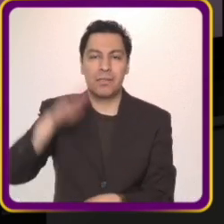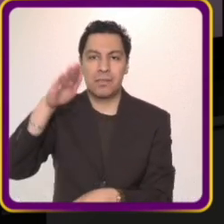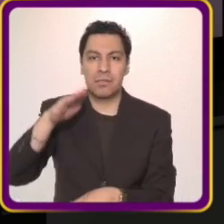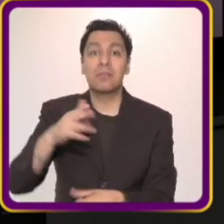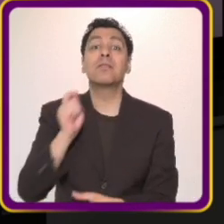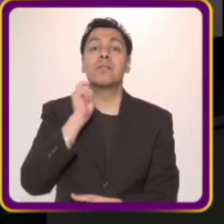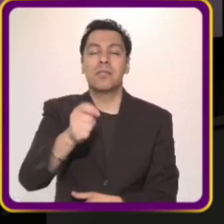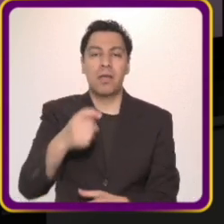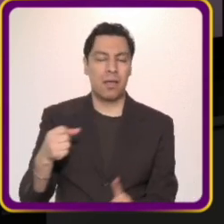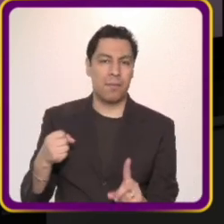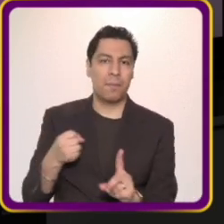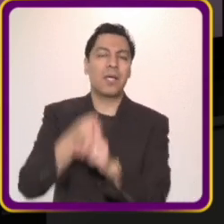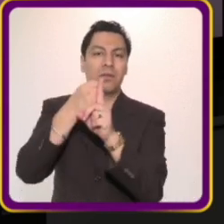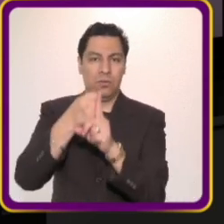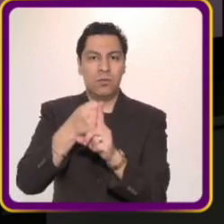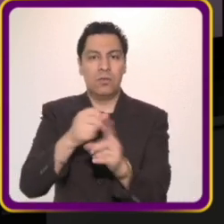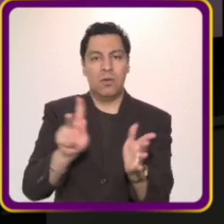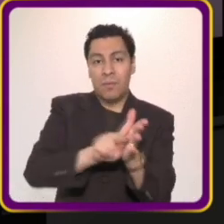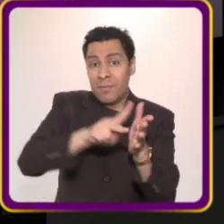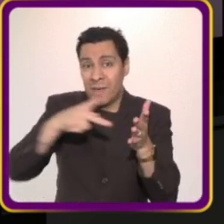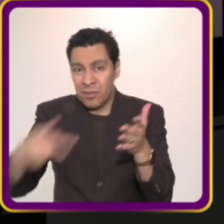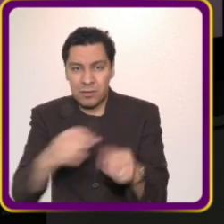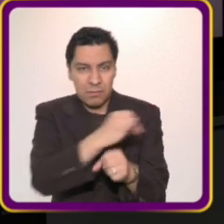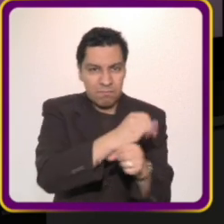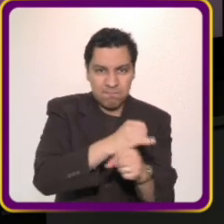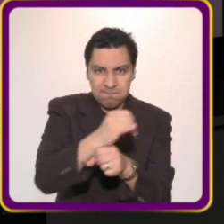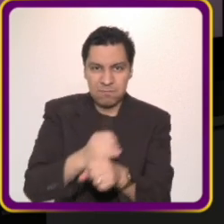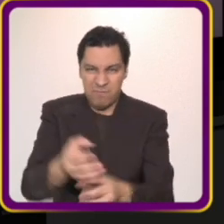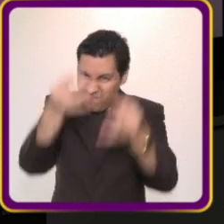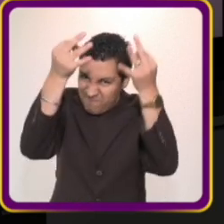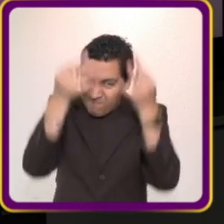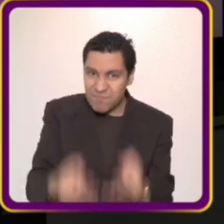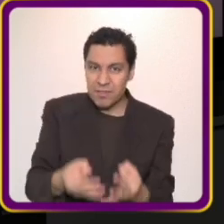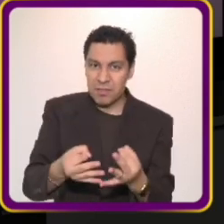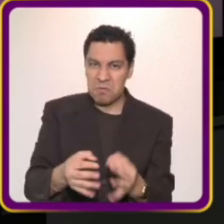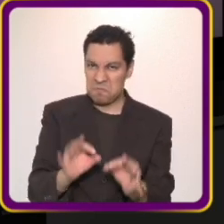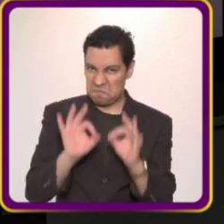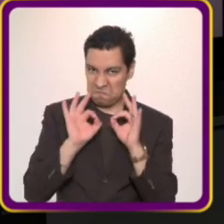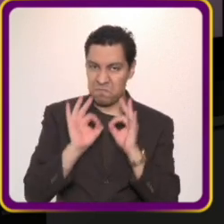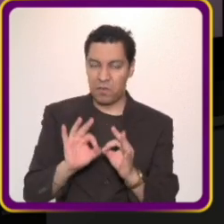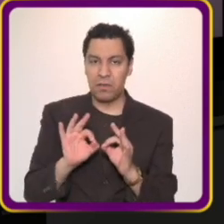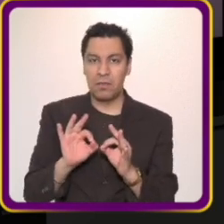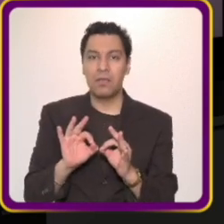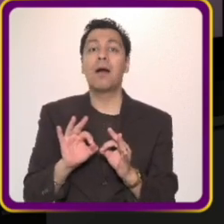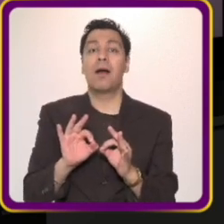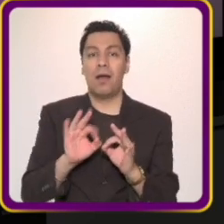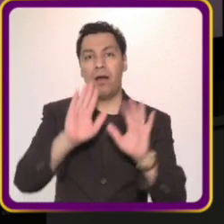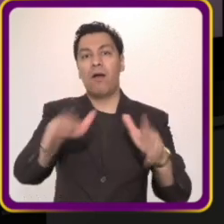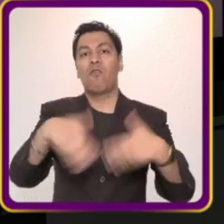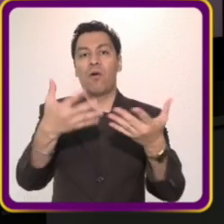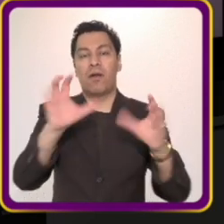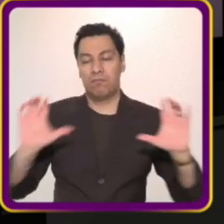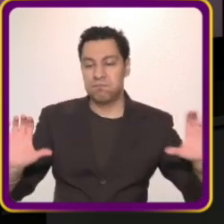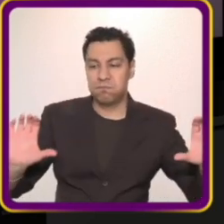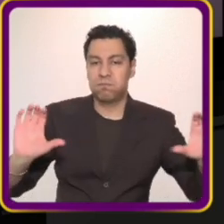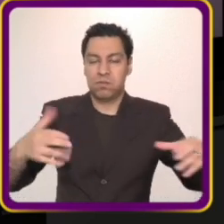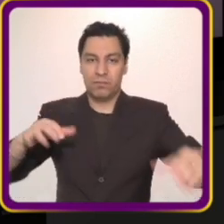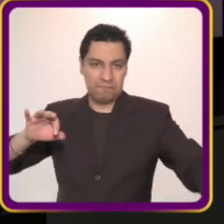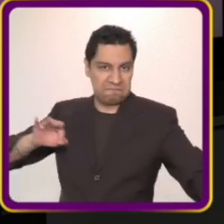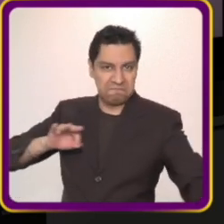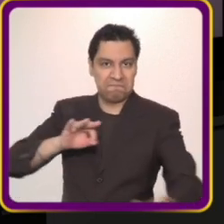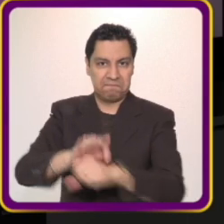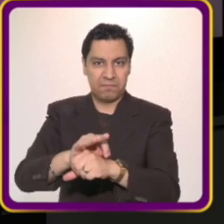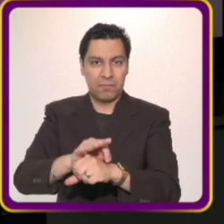demostrado el impacto que el periodismo de calidad puede tener en la sociedad. Insisto, no